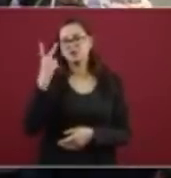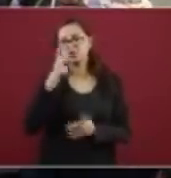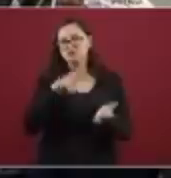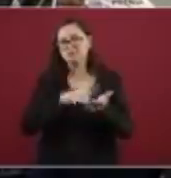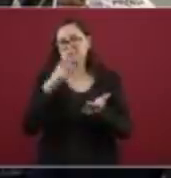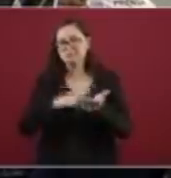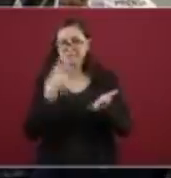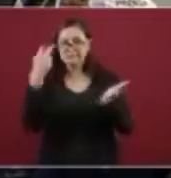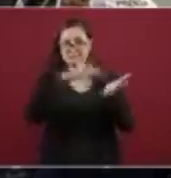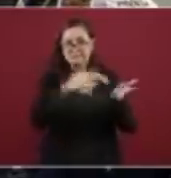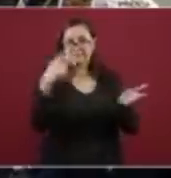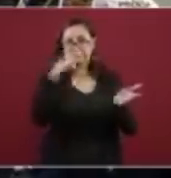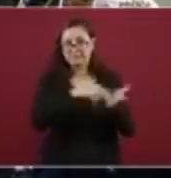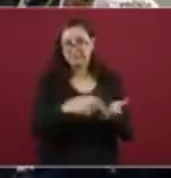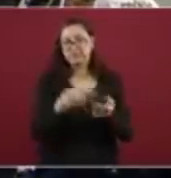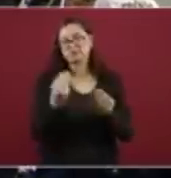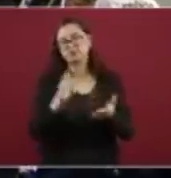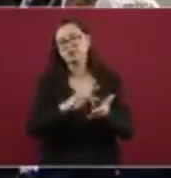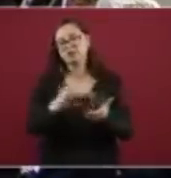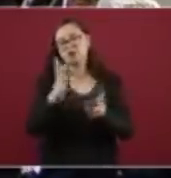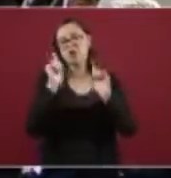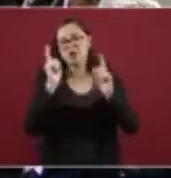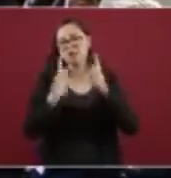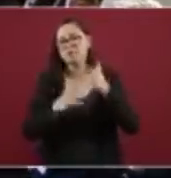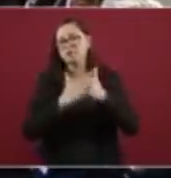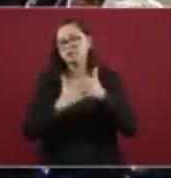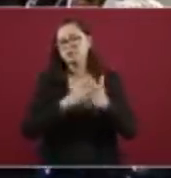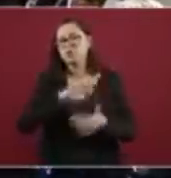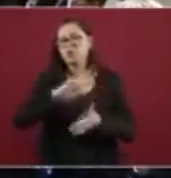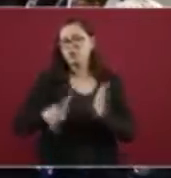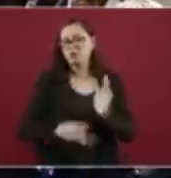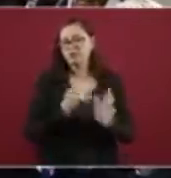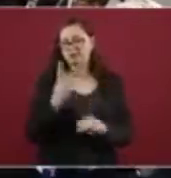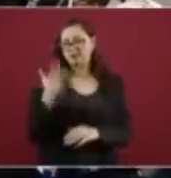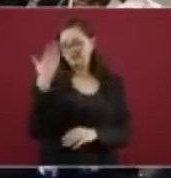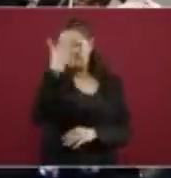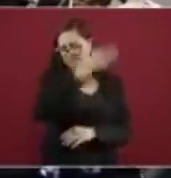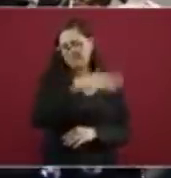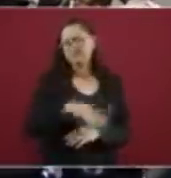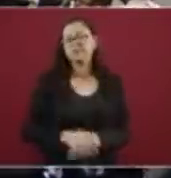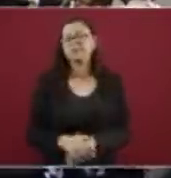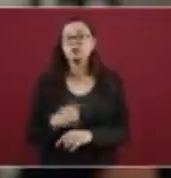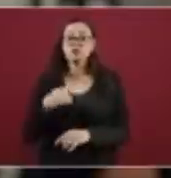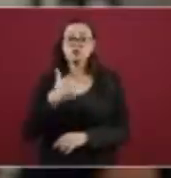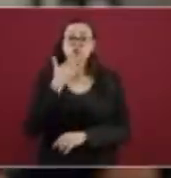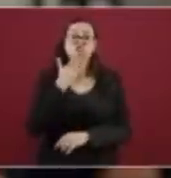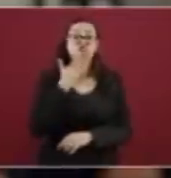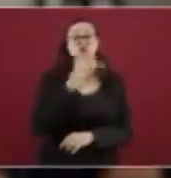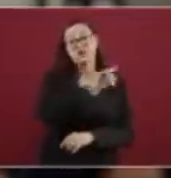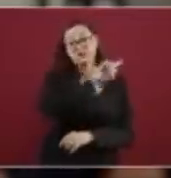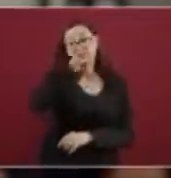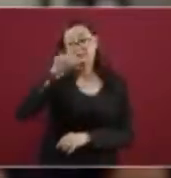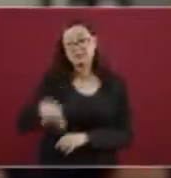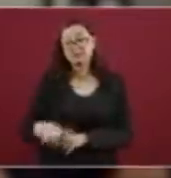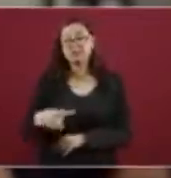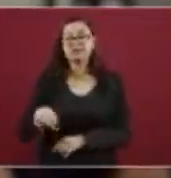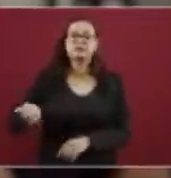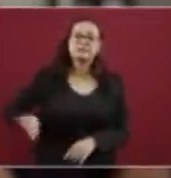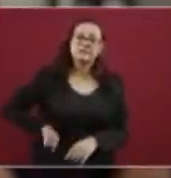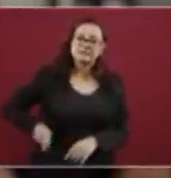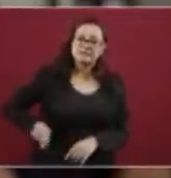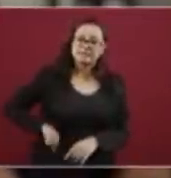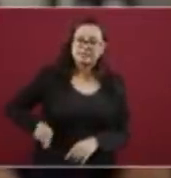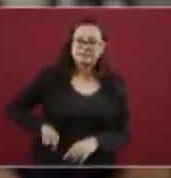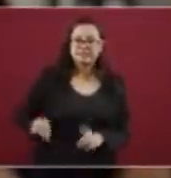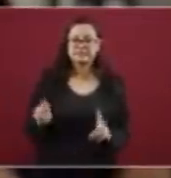allá. Como vengo de Sonora, le quiero plantear temas que son de interés de los sonorenses en particular. Usted sabe, Sonora es el